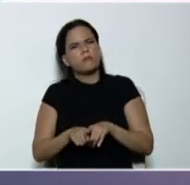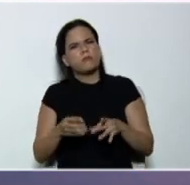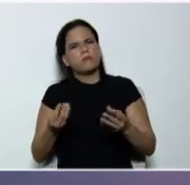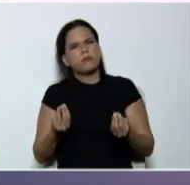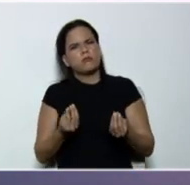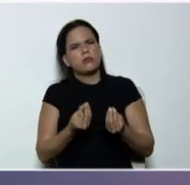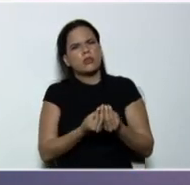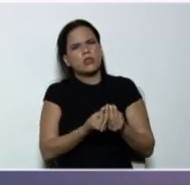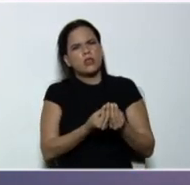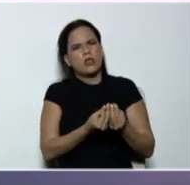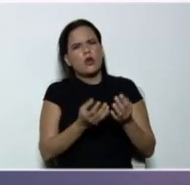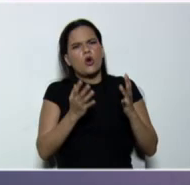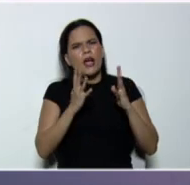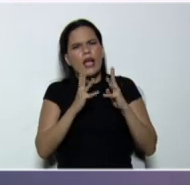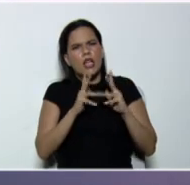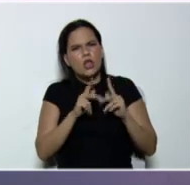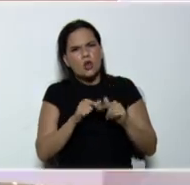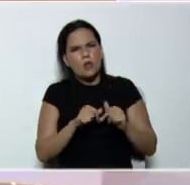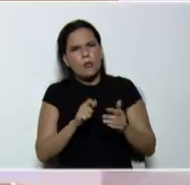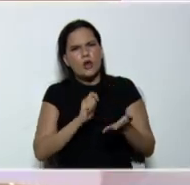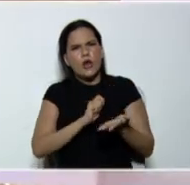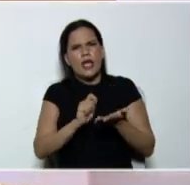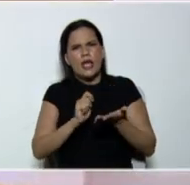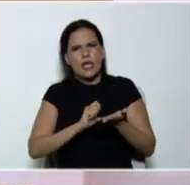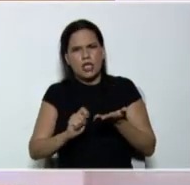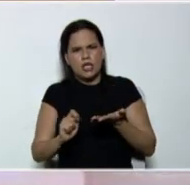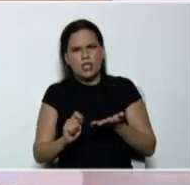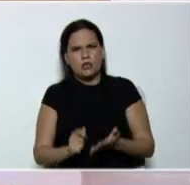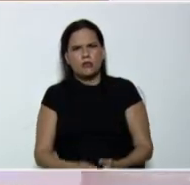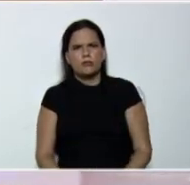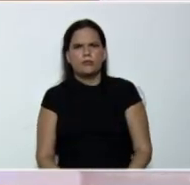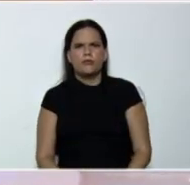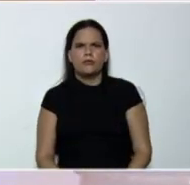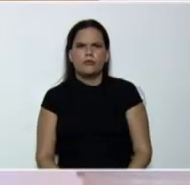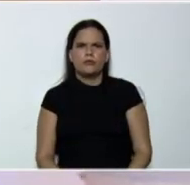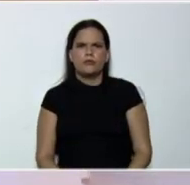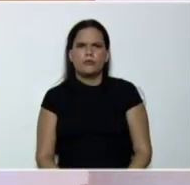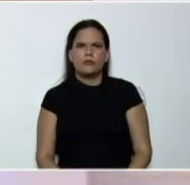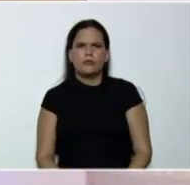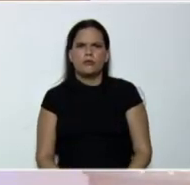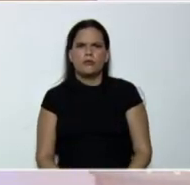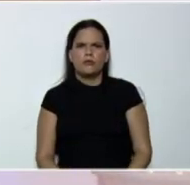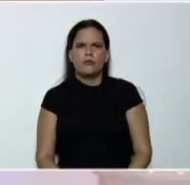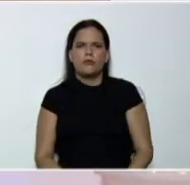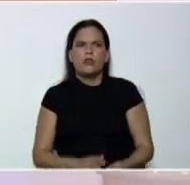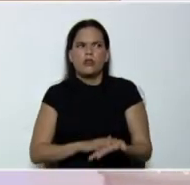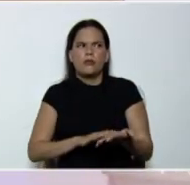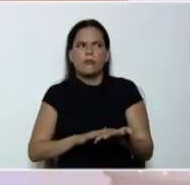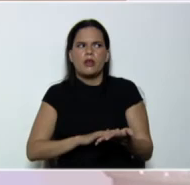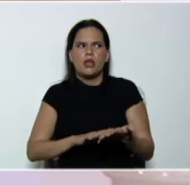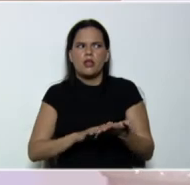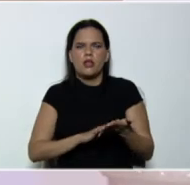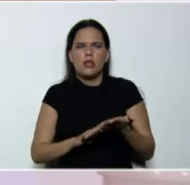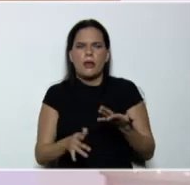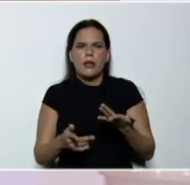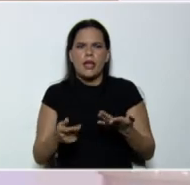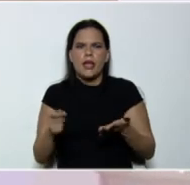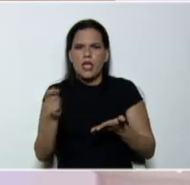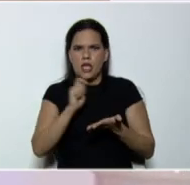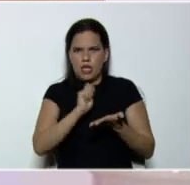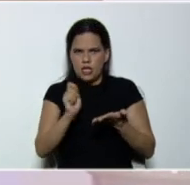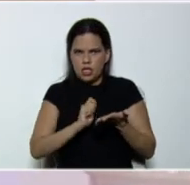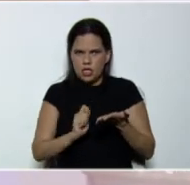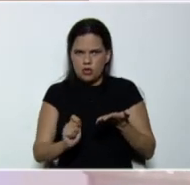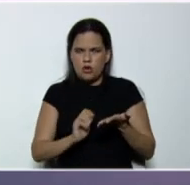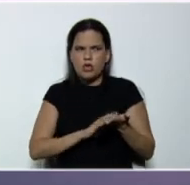con el número escrito en tinta y en braille, para que ella vaya